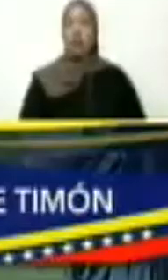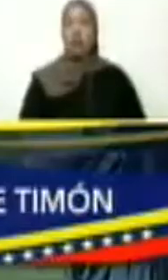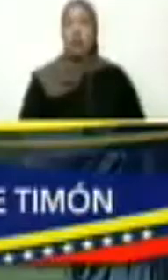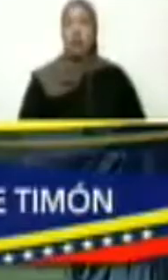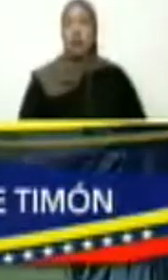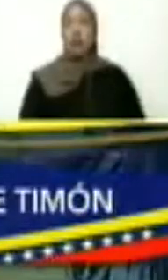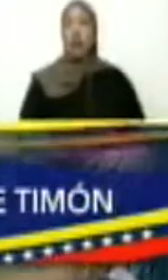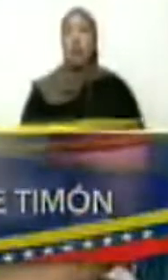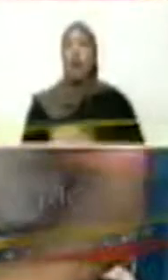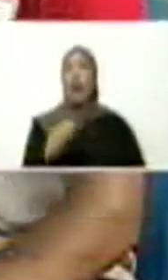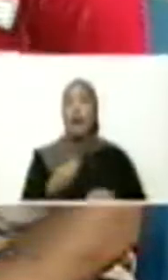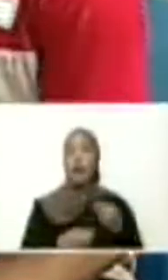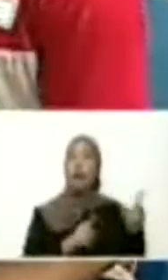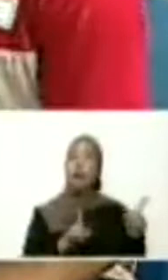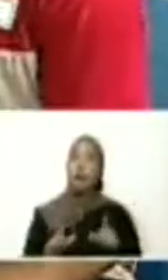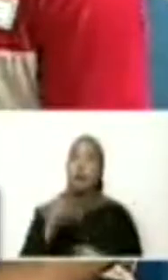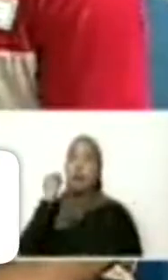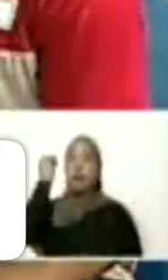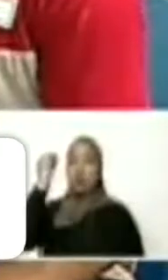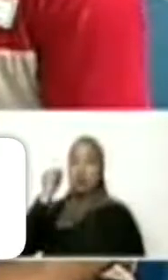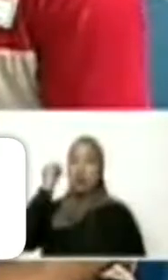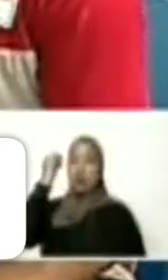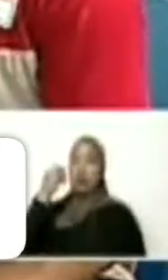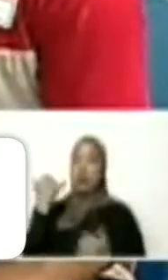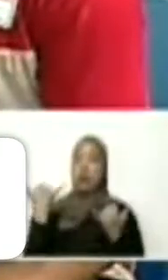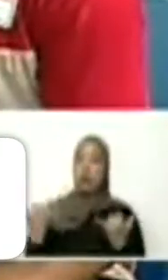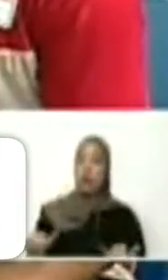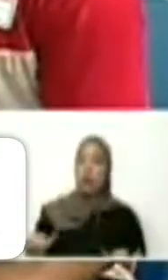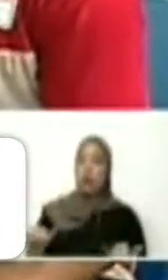Y creo que ha llegado el momento